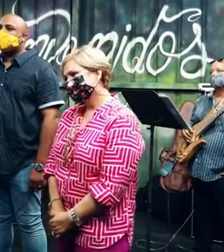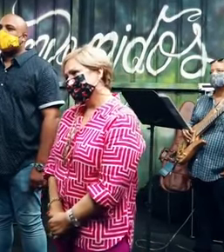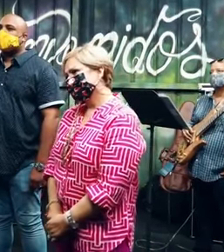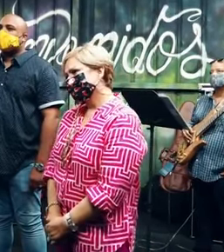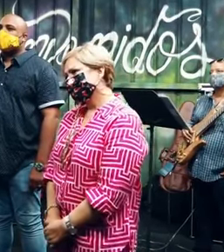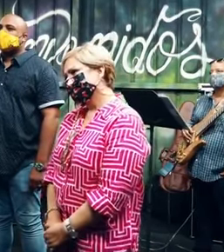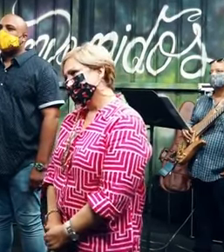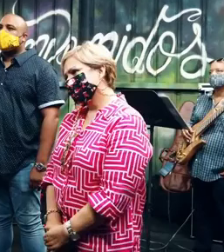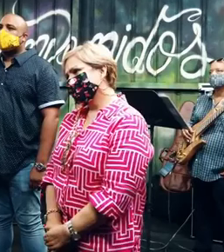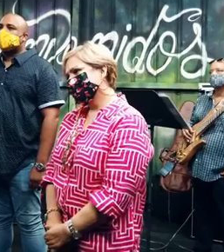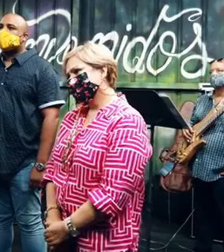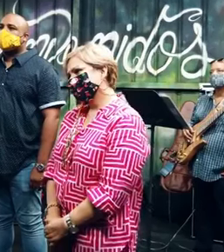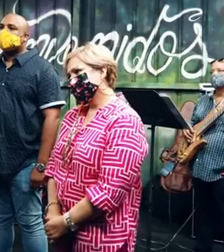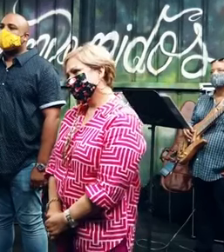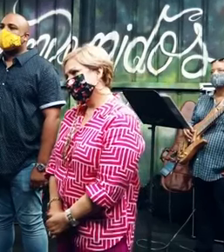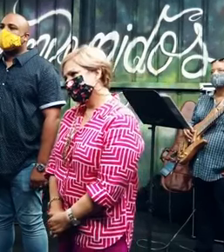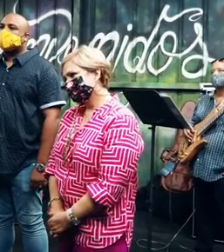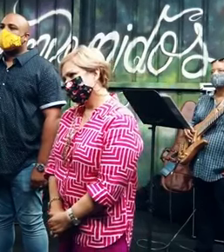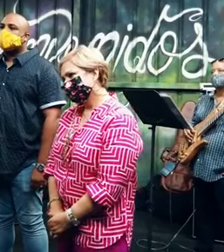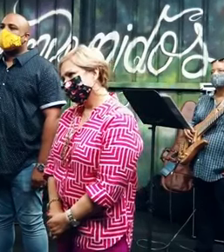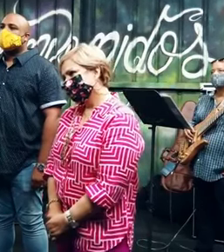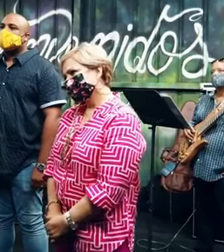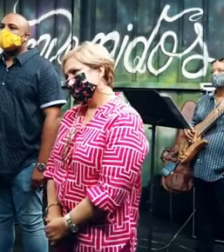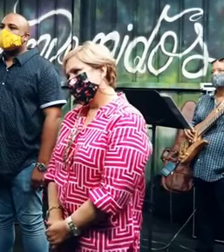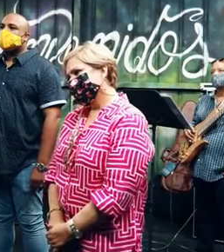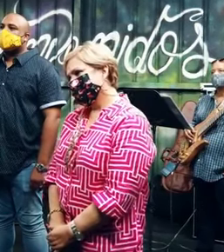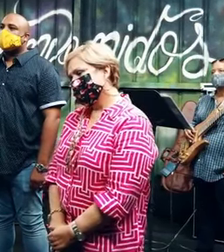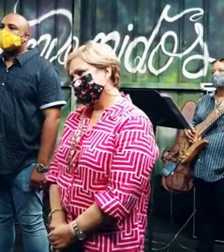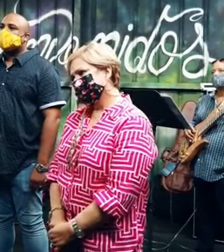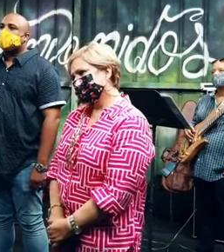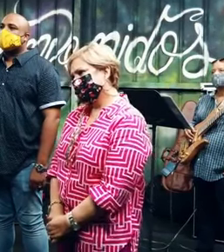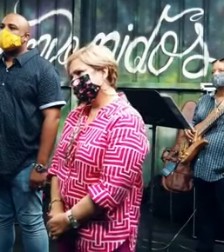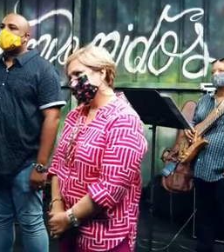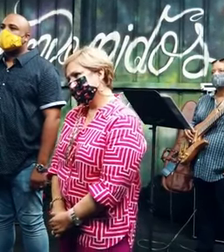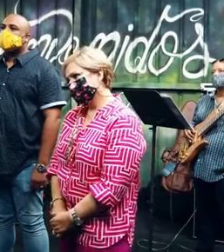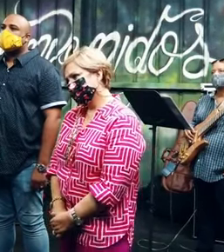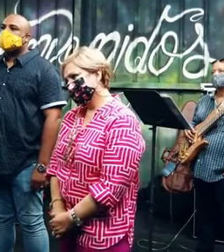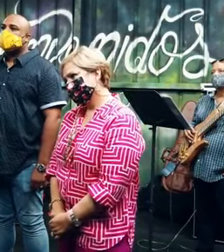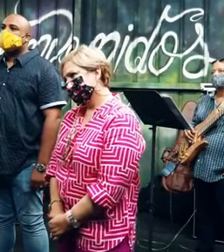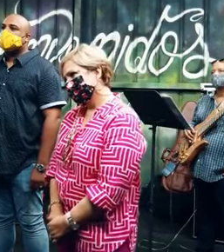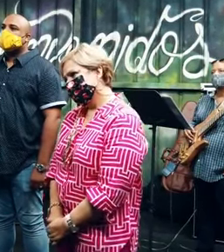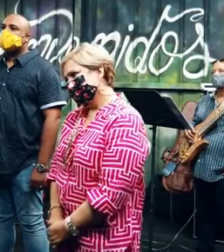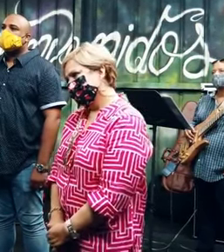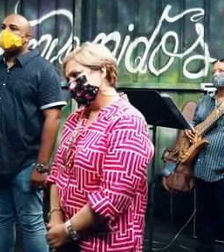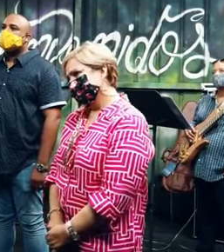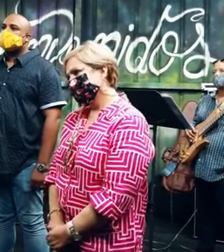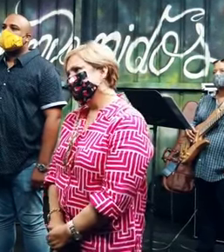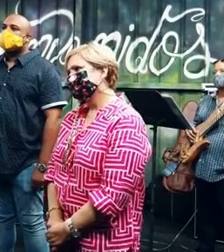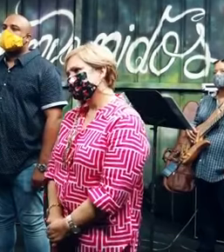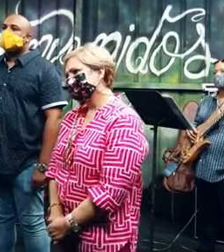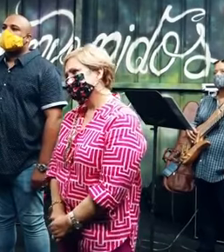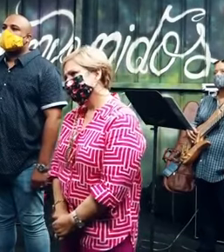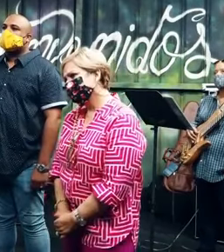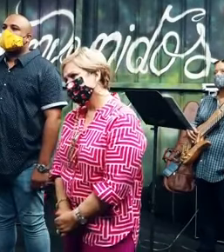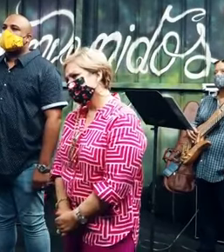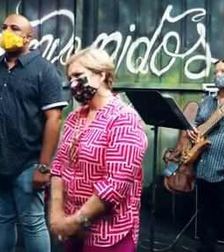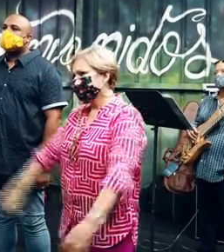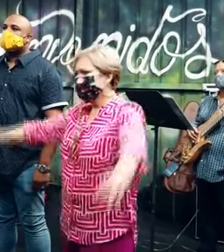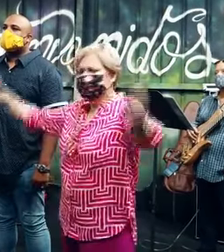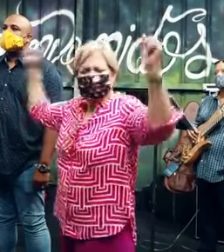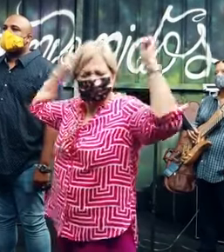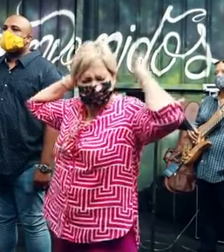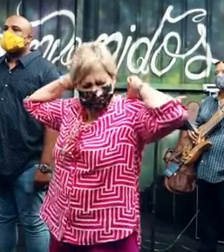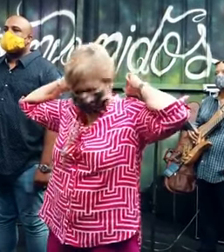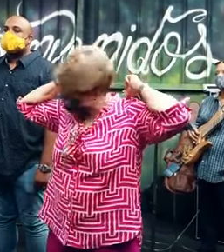pasarle por encima a tu esposo y a tus hijos y a Puerto Rico, a esta iglesia, te tienen que pasar por encima a ti primero. Porque si